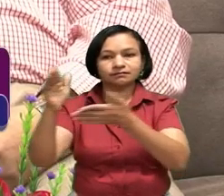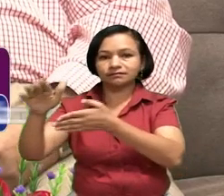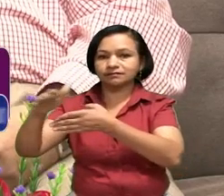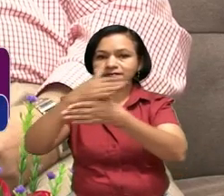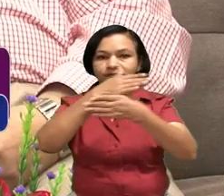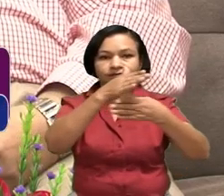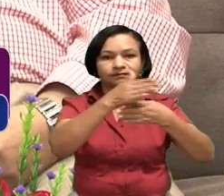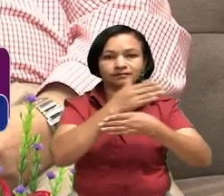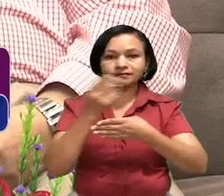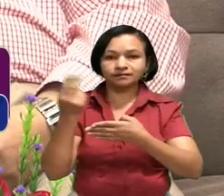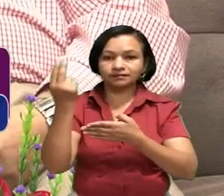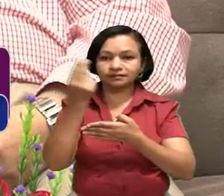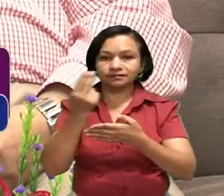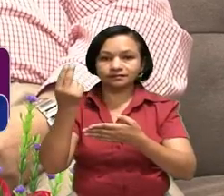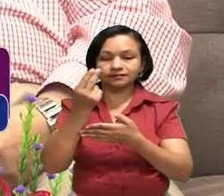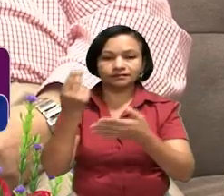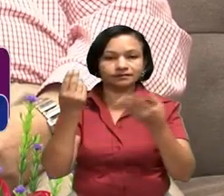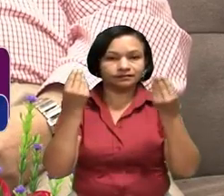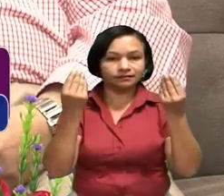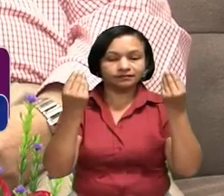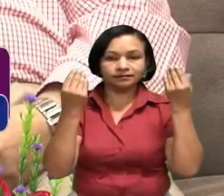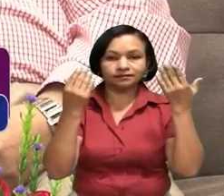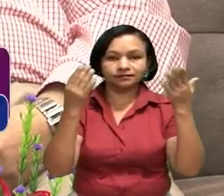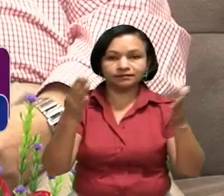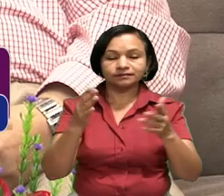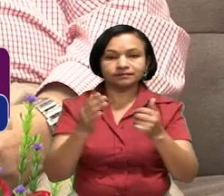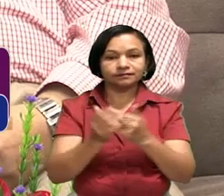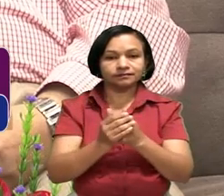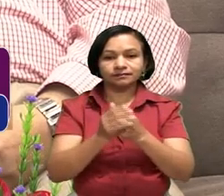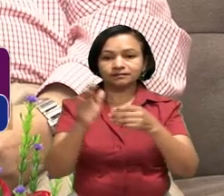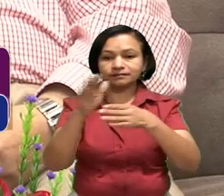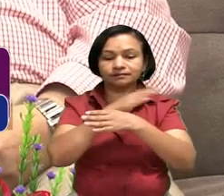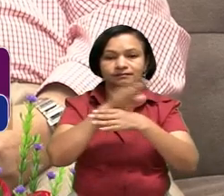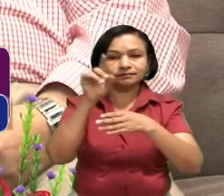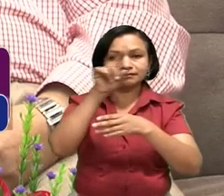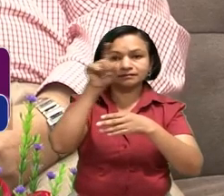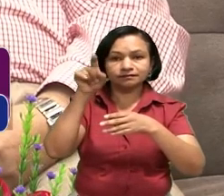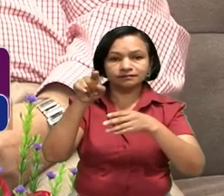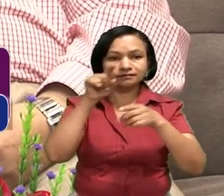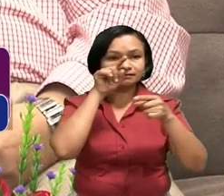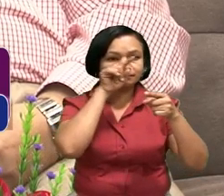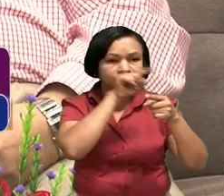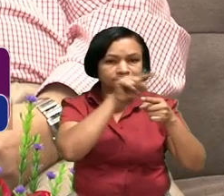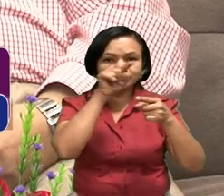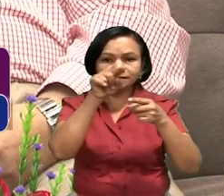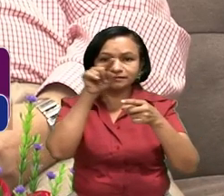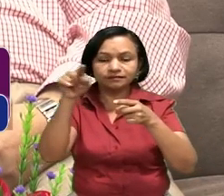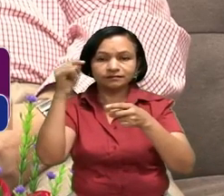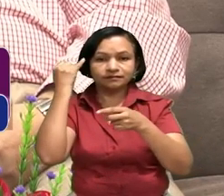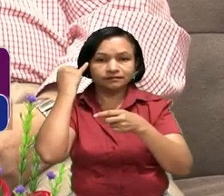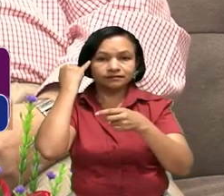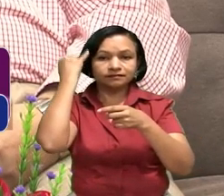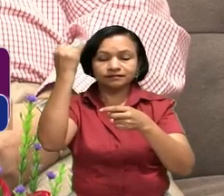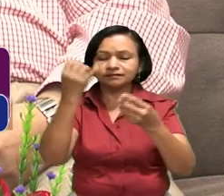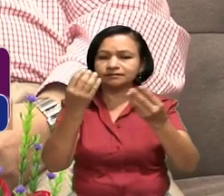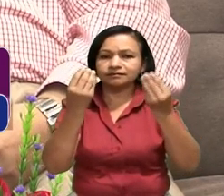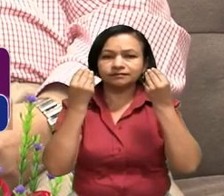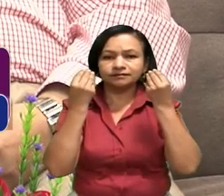tantos recursos en las plataformas de internet tantas propuestas que hay que